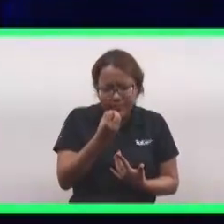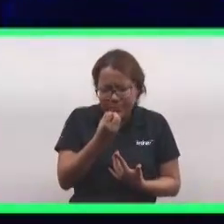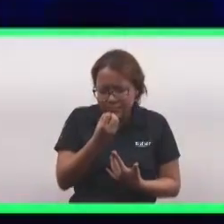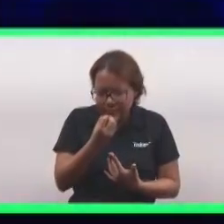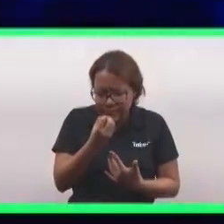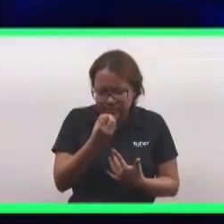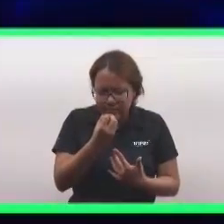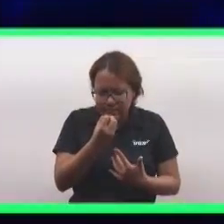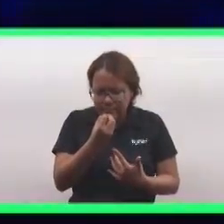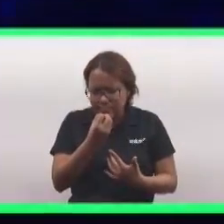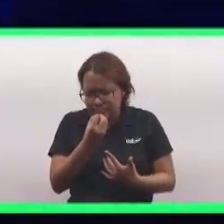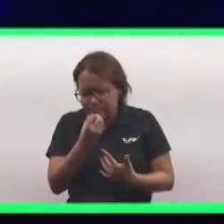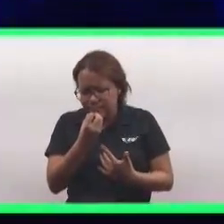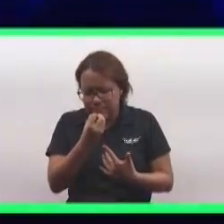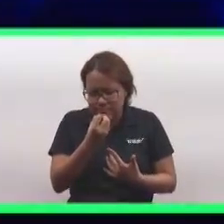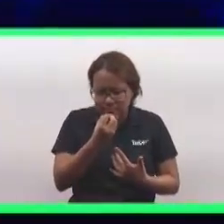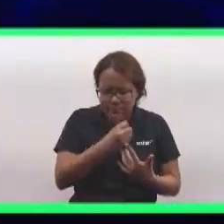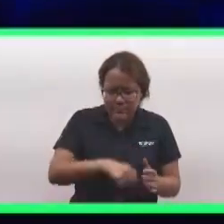preciosa